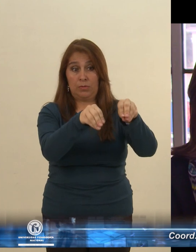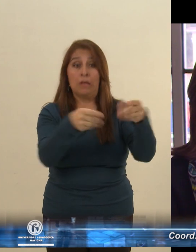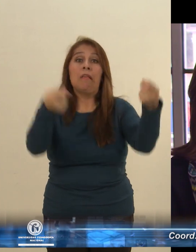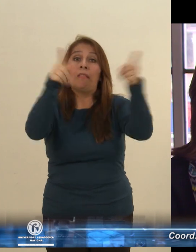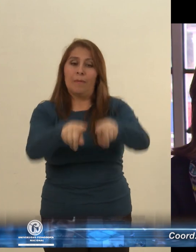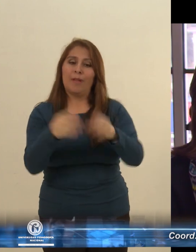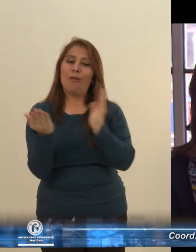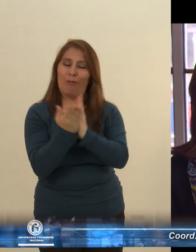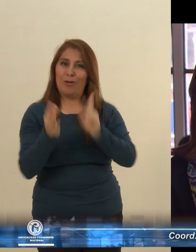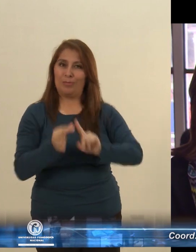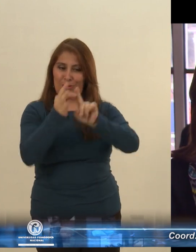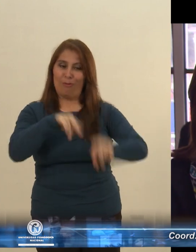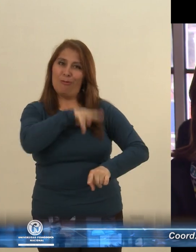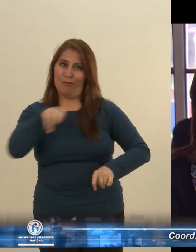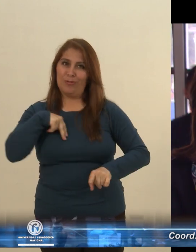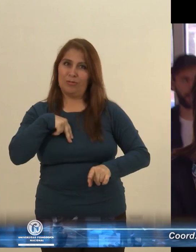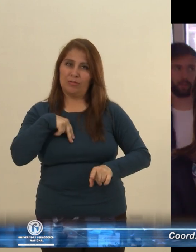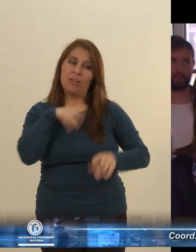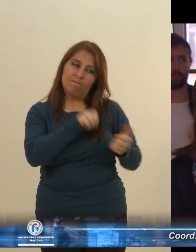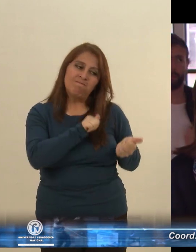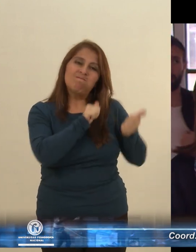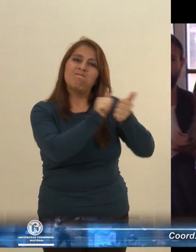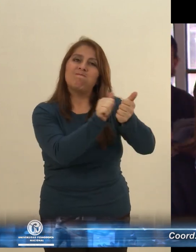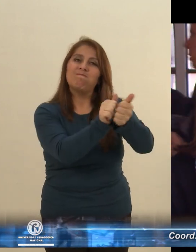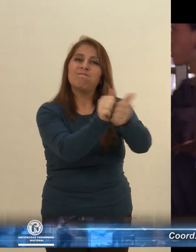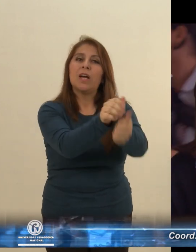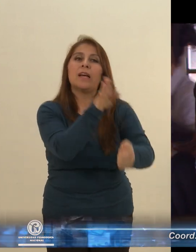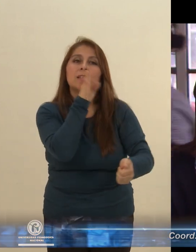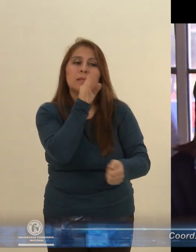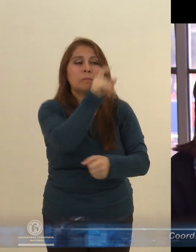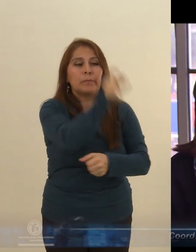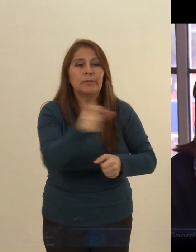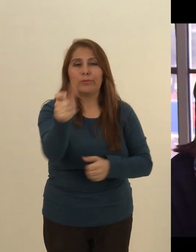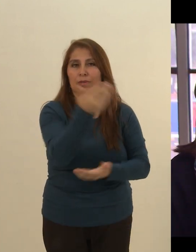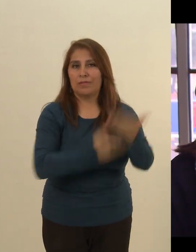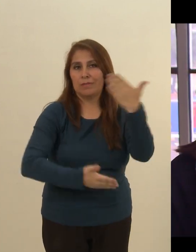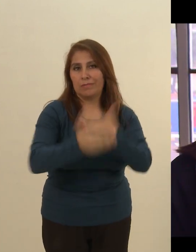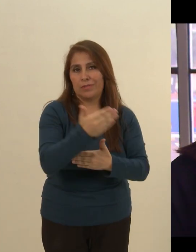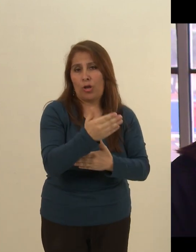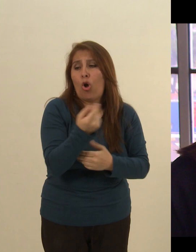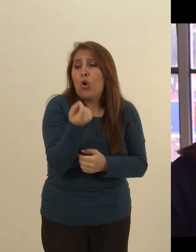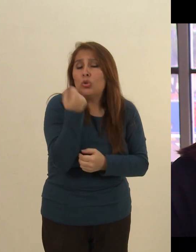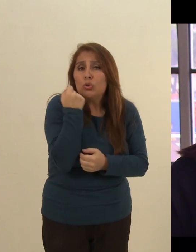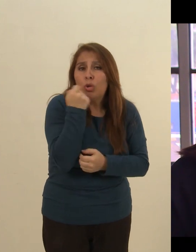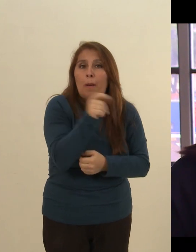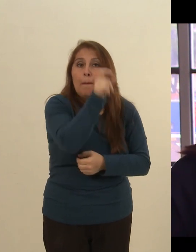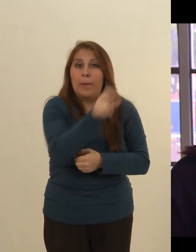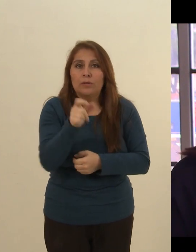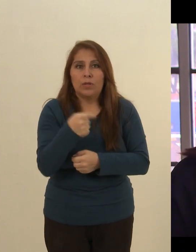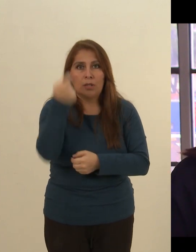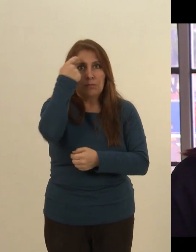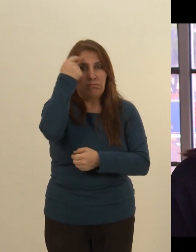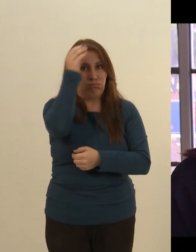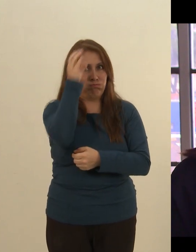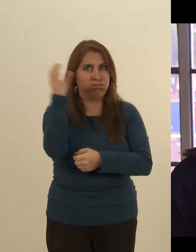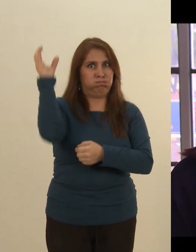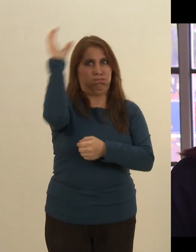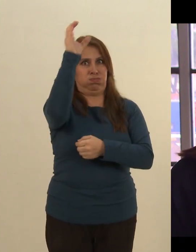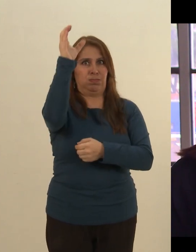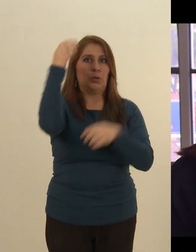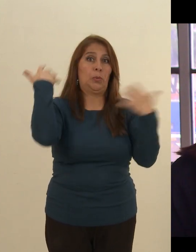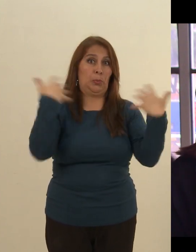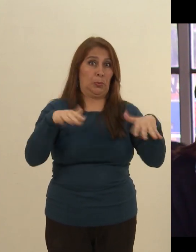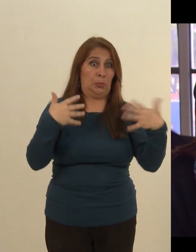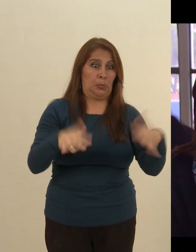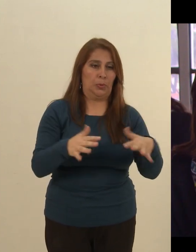en educación especial y como educadores especiales hemos hecho a las poblaciones con discapacidad y más recientemente a las poblaciones